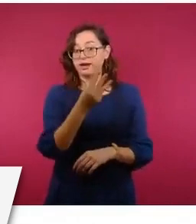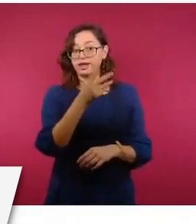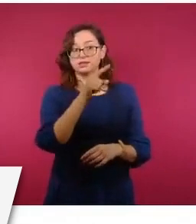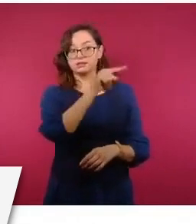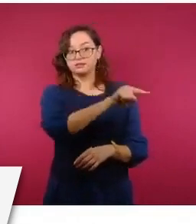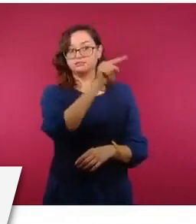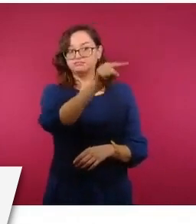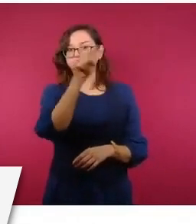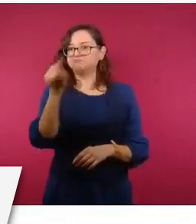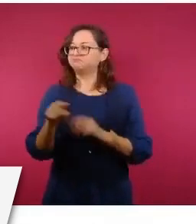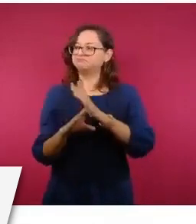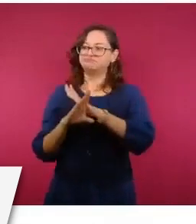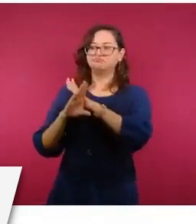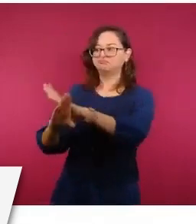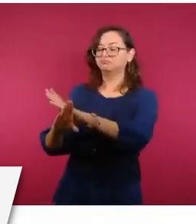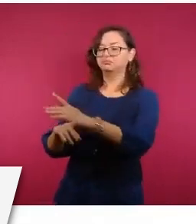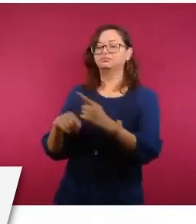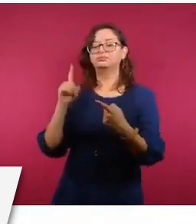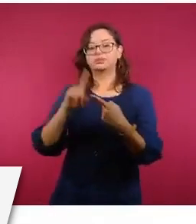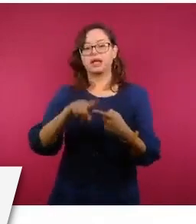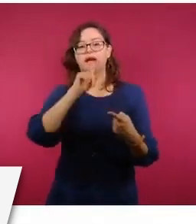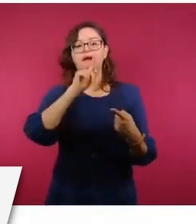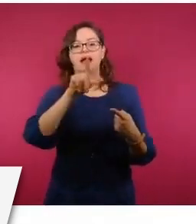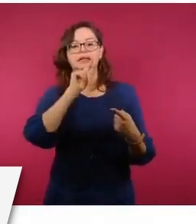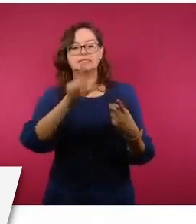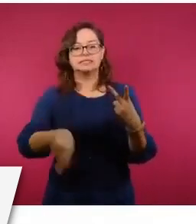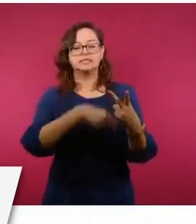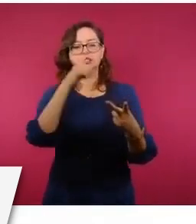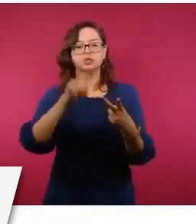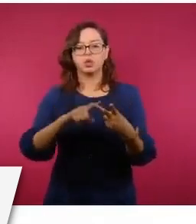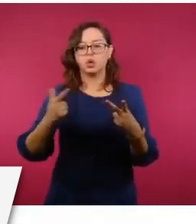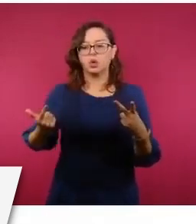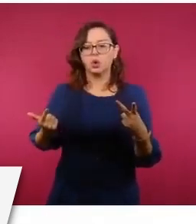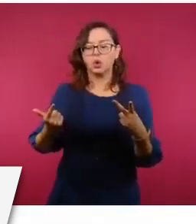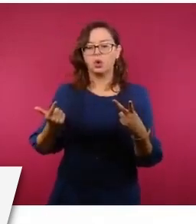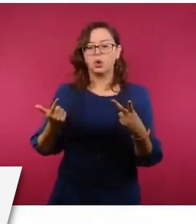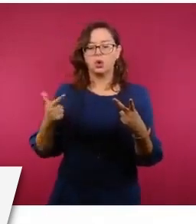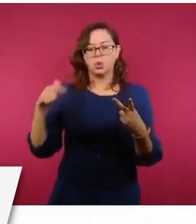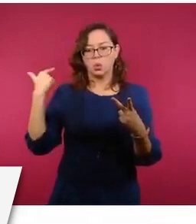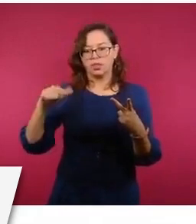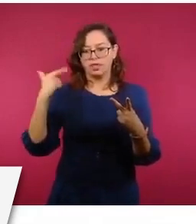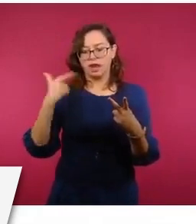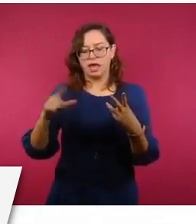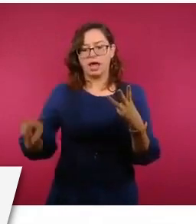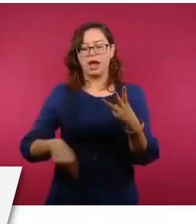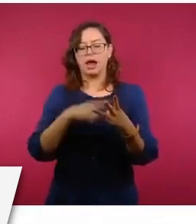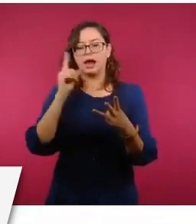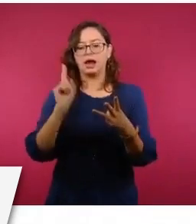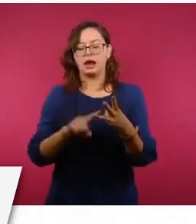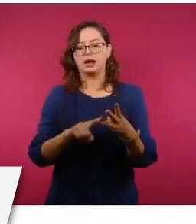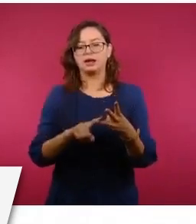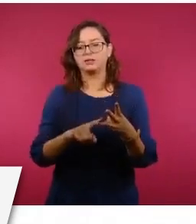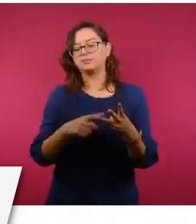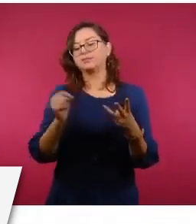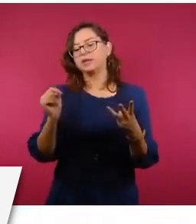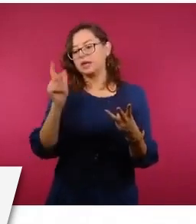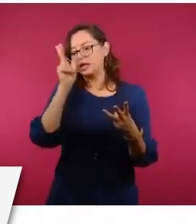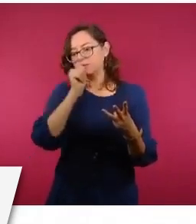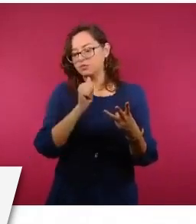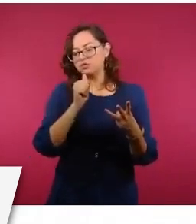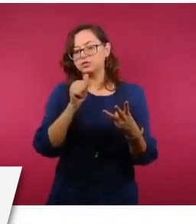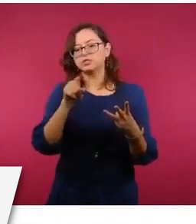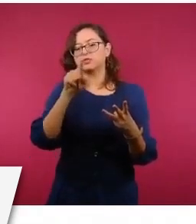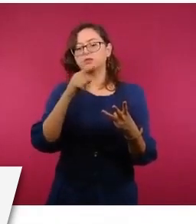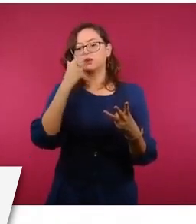dejaron verificar, una en Tonalá, Jalisco, otra en Guadalajara, Jalisco, y una más en Hermosillo, Sonora.